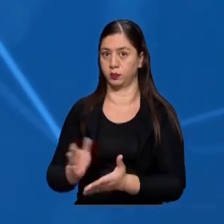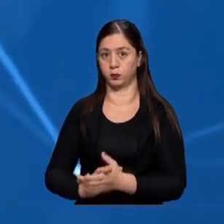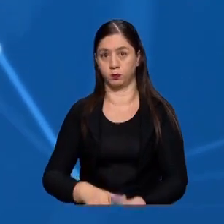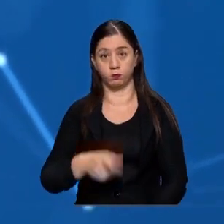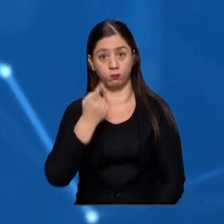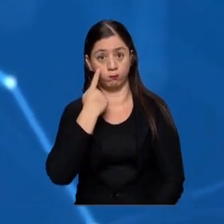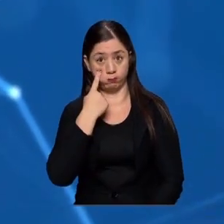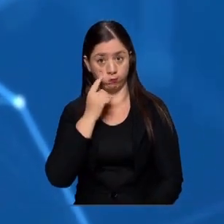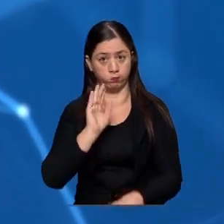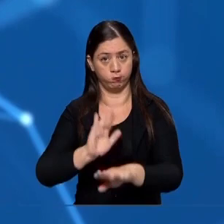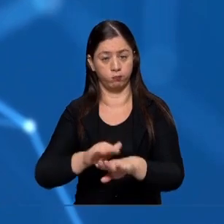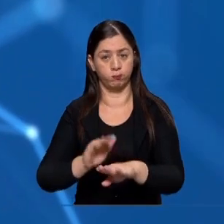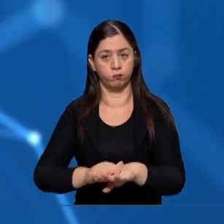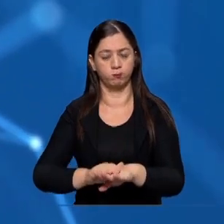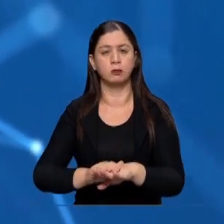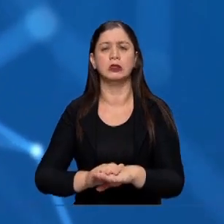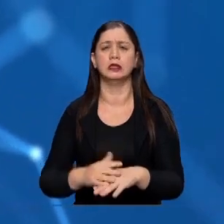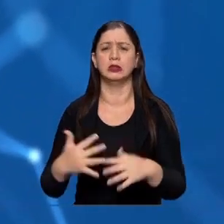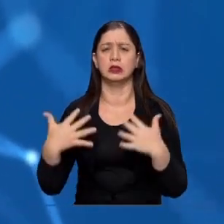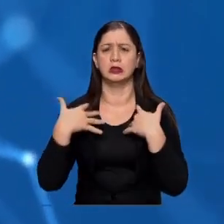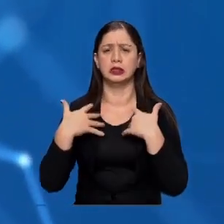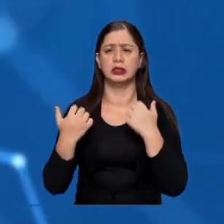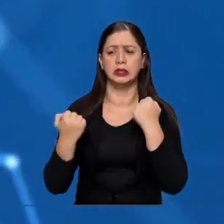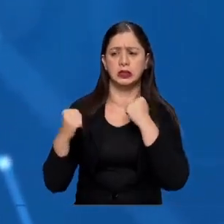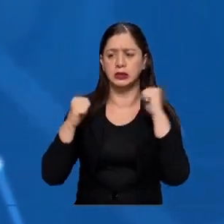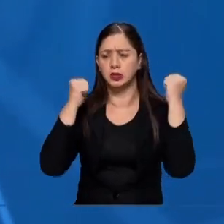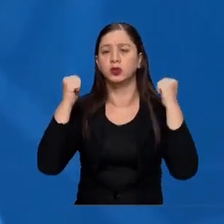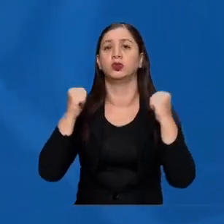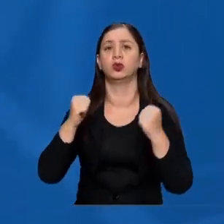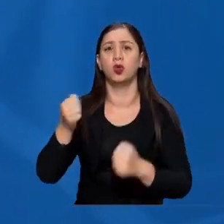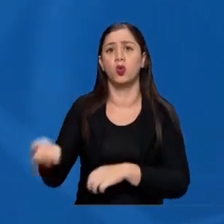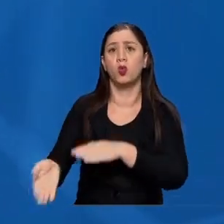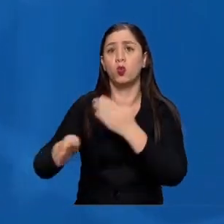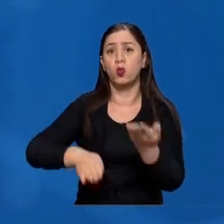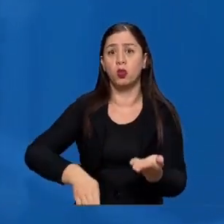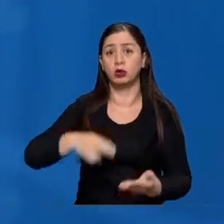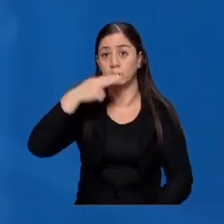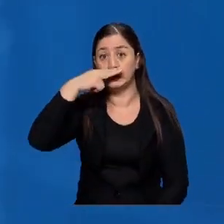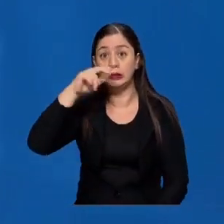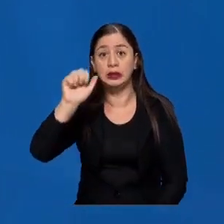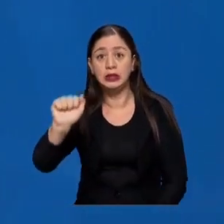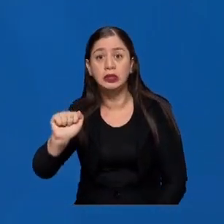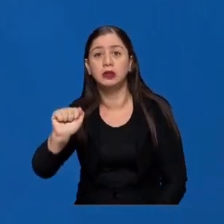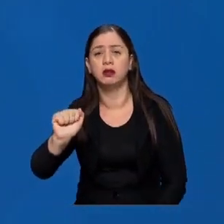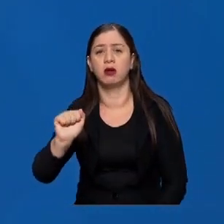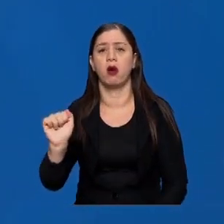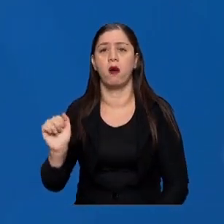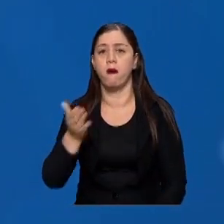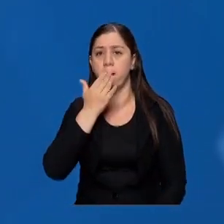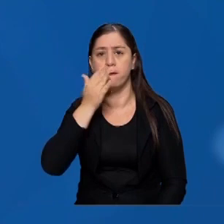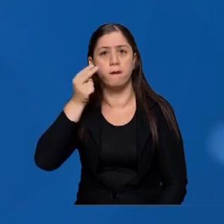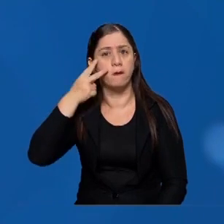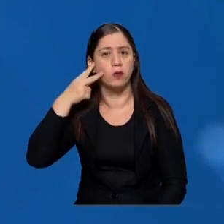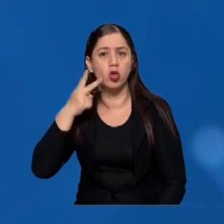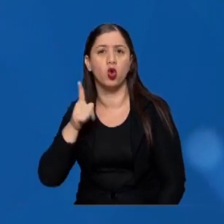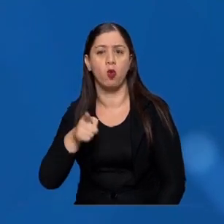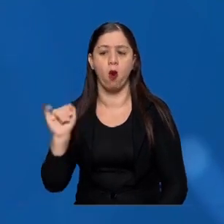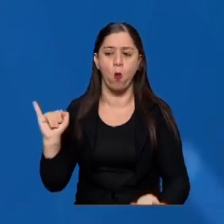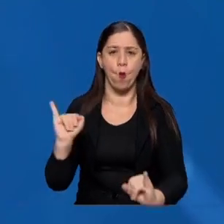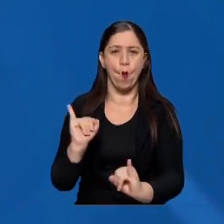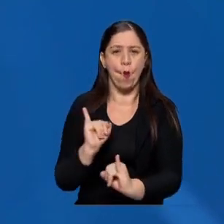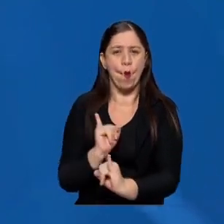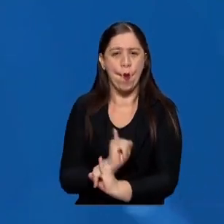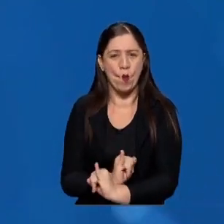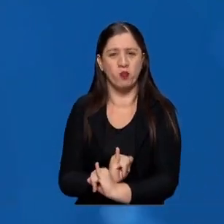Escuchen bien, consternación generó en el Chocó la muerte de una niña indígena a causa de la desnutrición, mientras que el